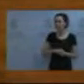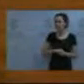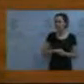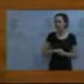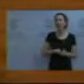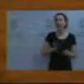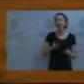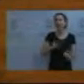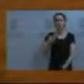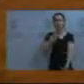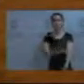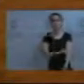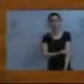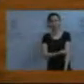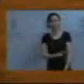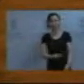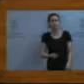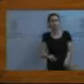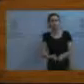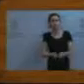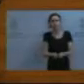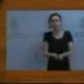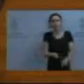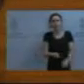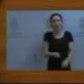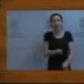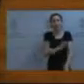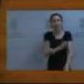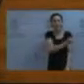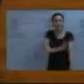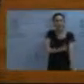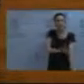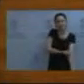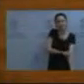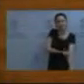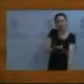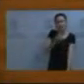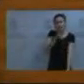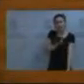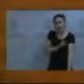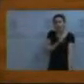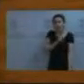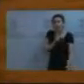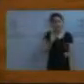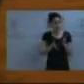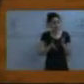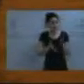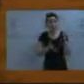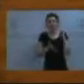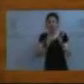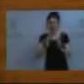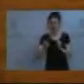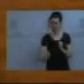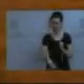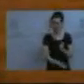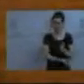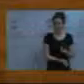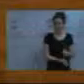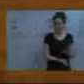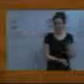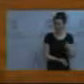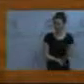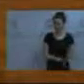tomada como heroína, es una droga ilegal. Pero la morfina tiene una indicación terapéutica. Tiene varias